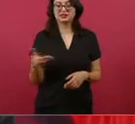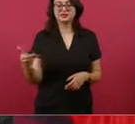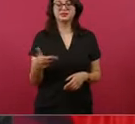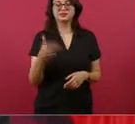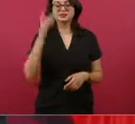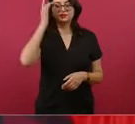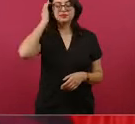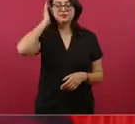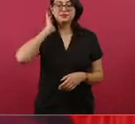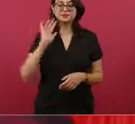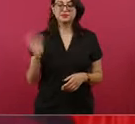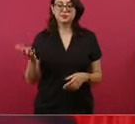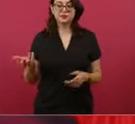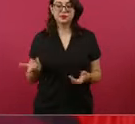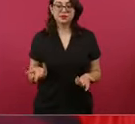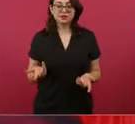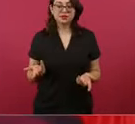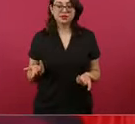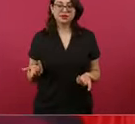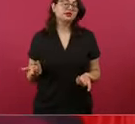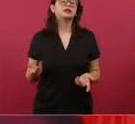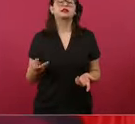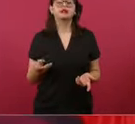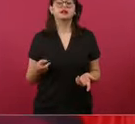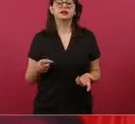que por cierto dice Madrazo que